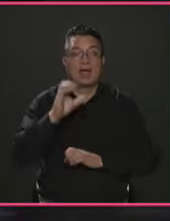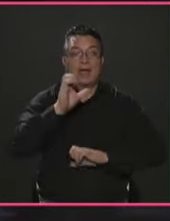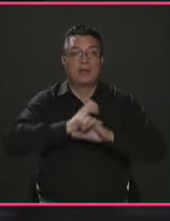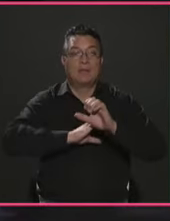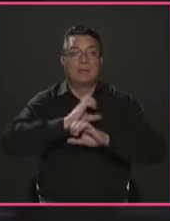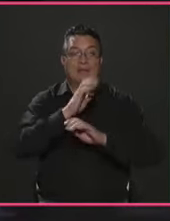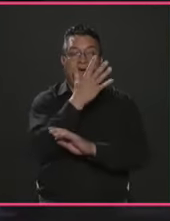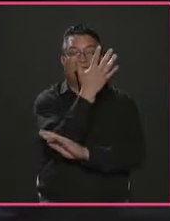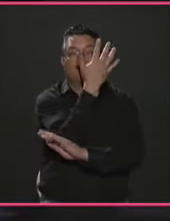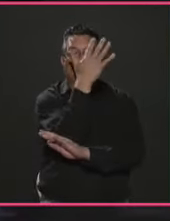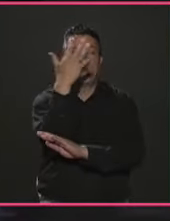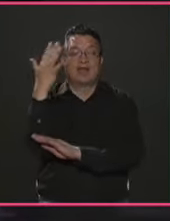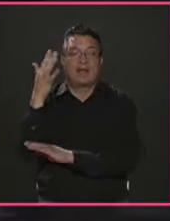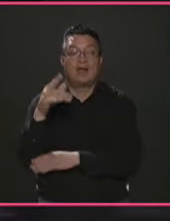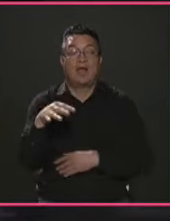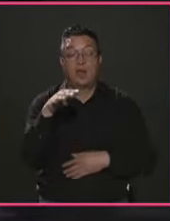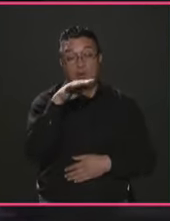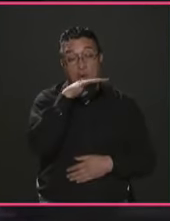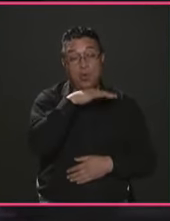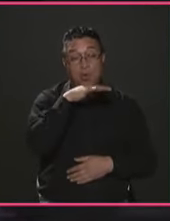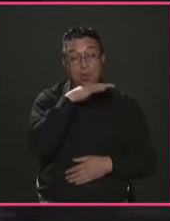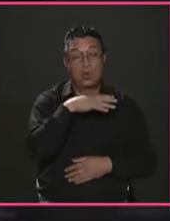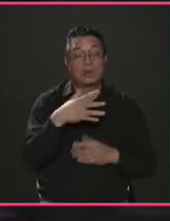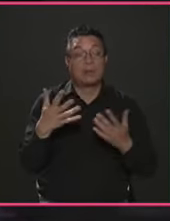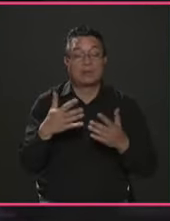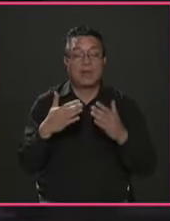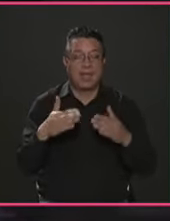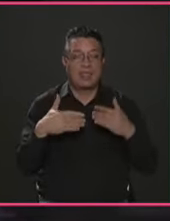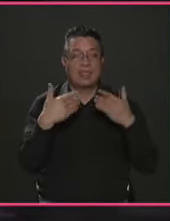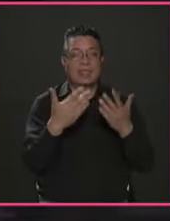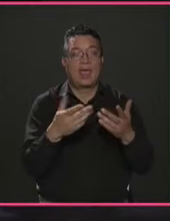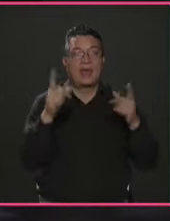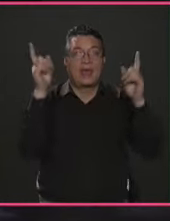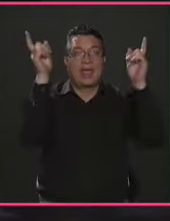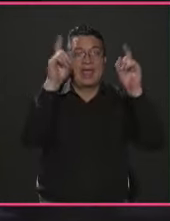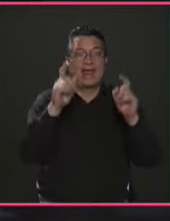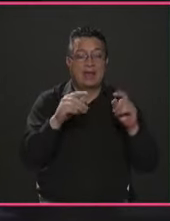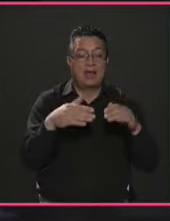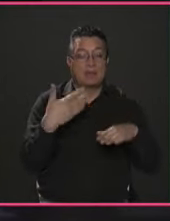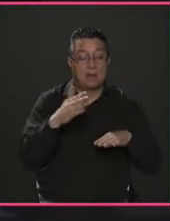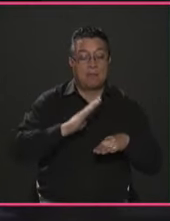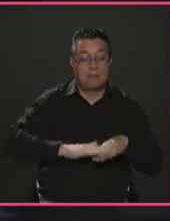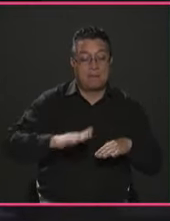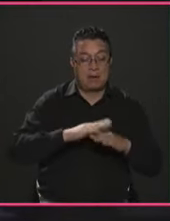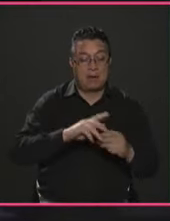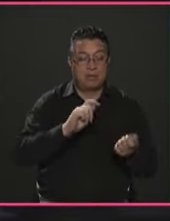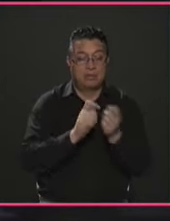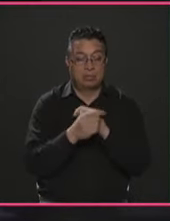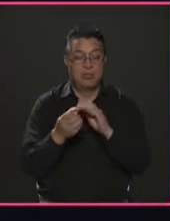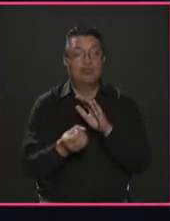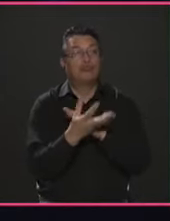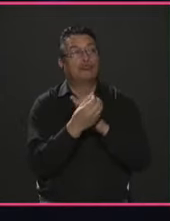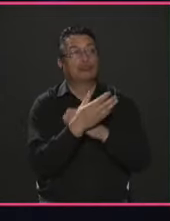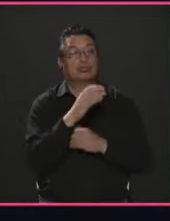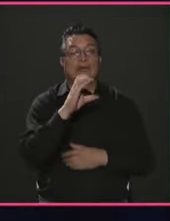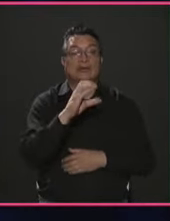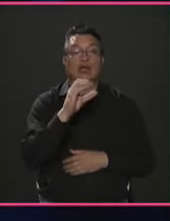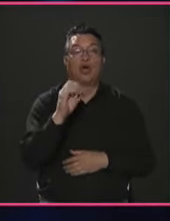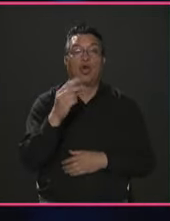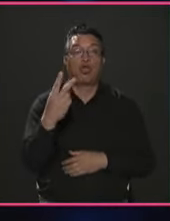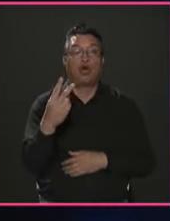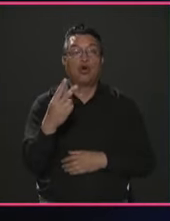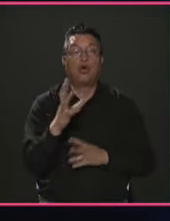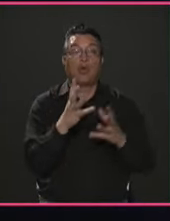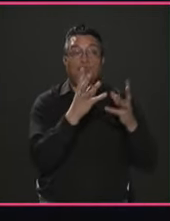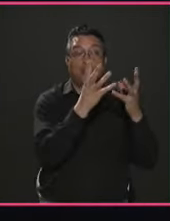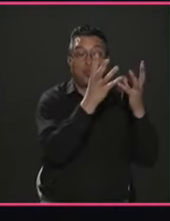forestal que se utilizan para generar energía para producir papel eso emite CO2 Y si uno lo